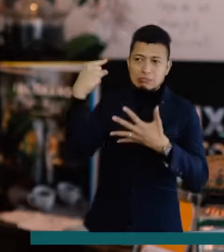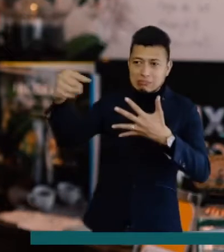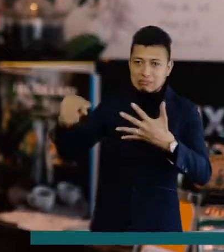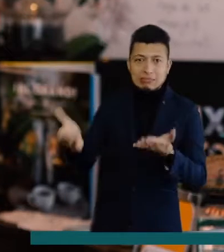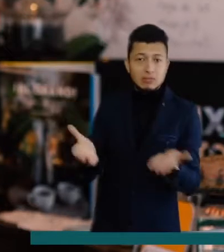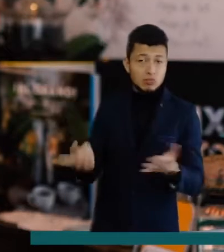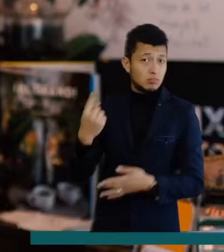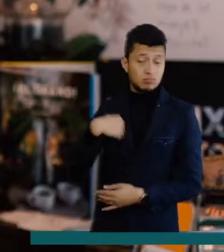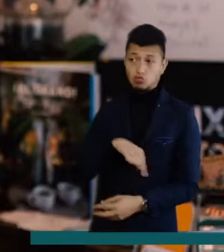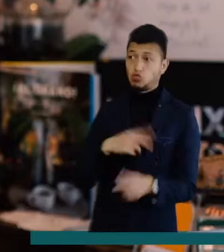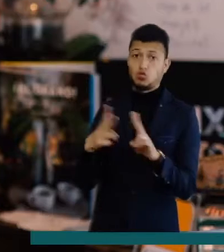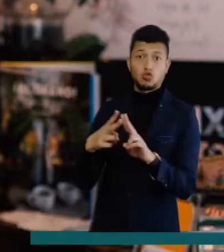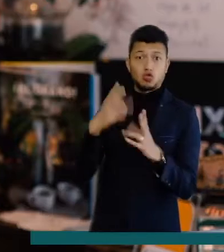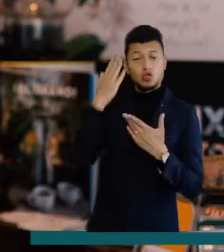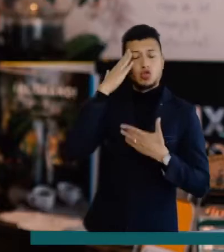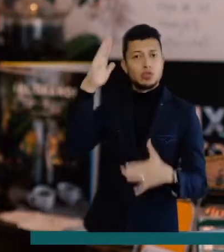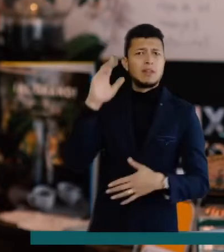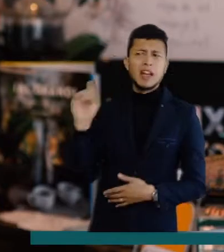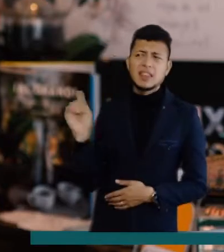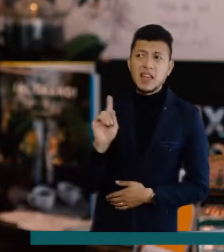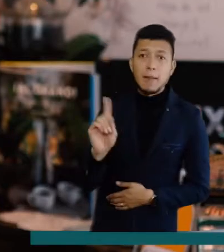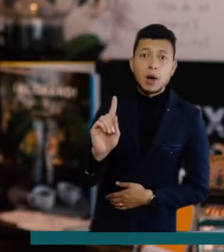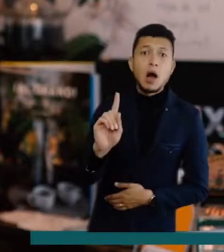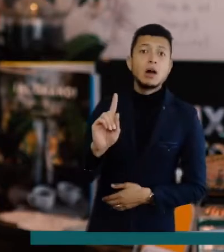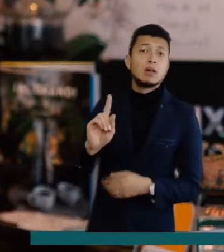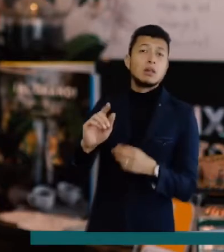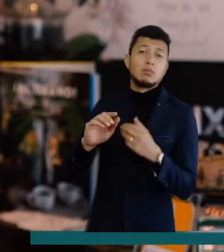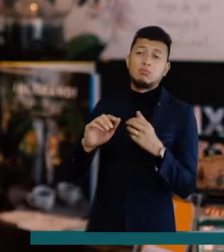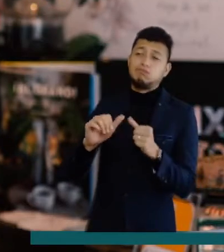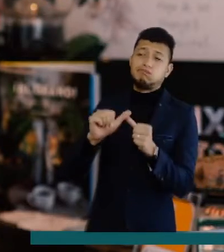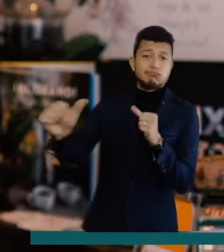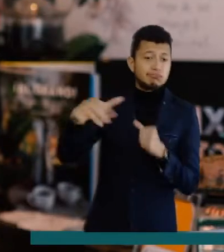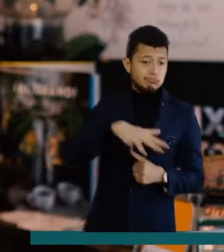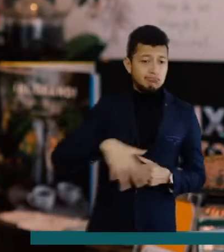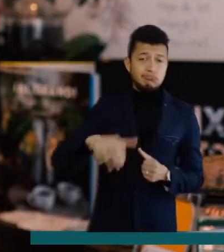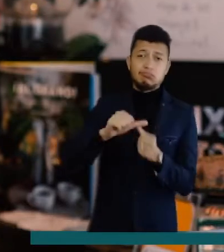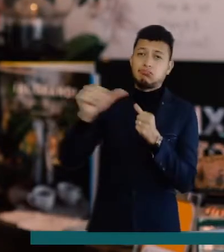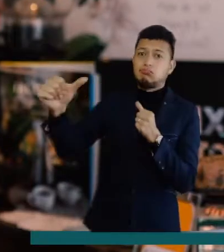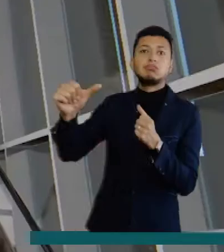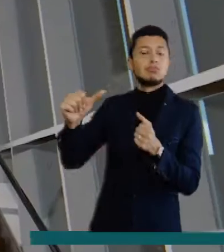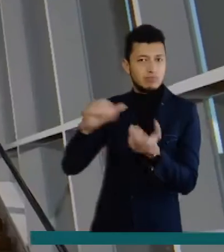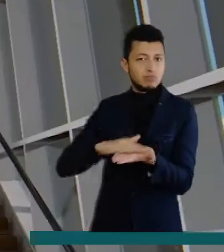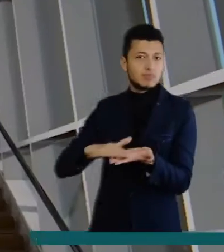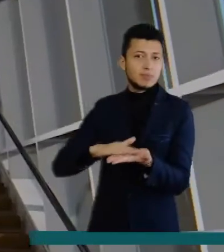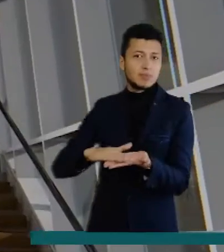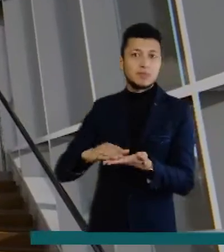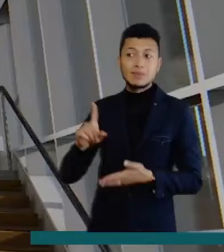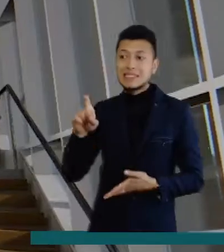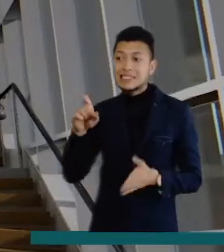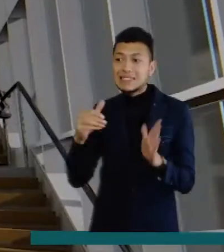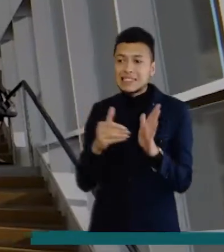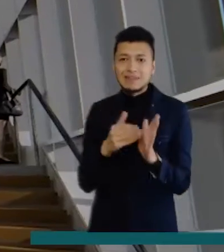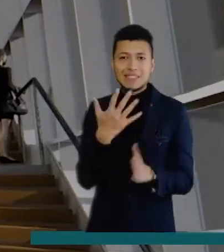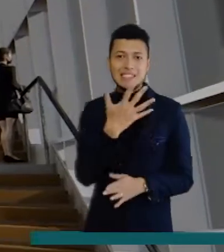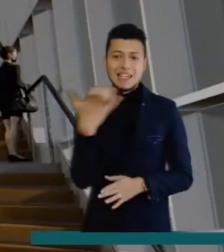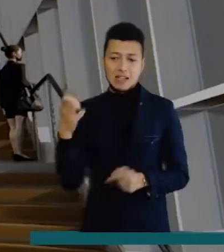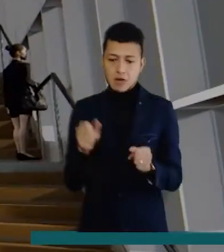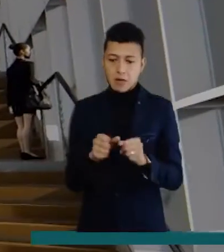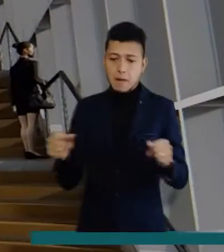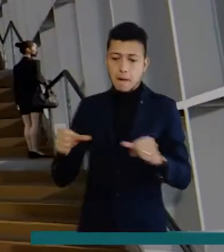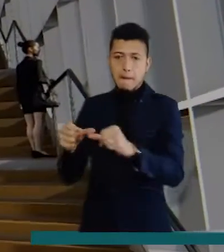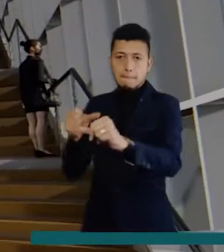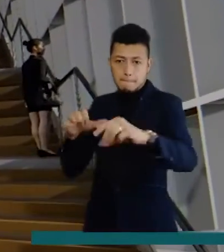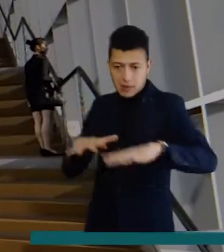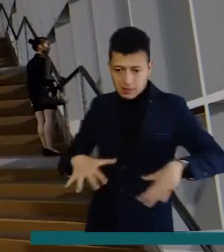muchas ayudas que realmente no conocemos y que por mucho tiempo estuvieron muy alejadas de este sector. Serán más de